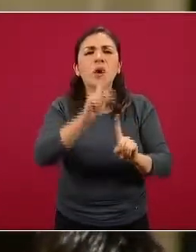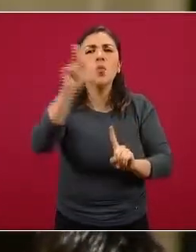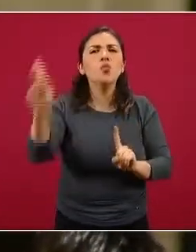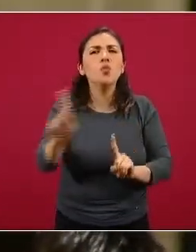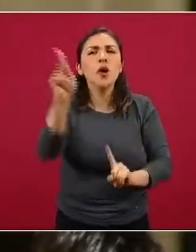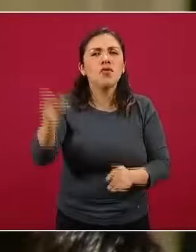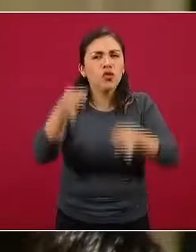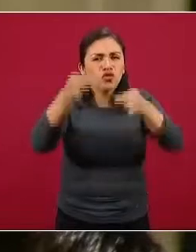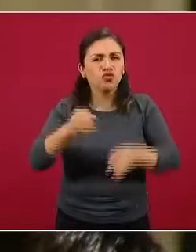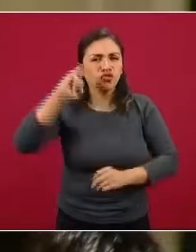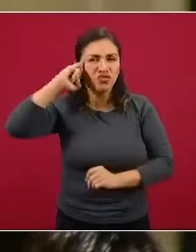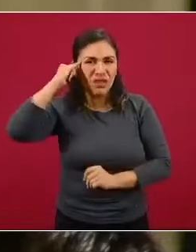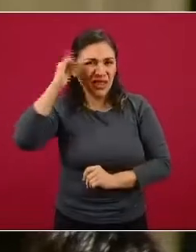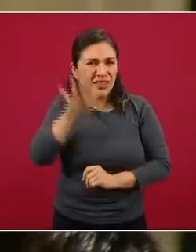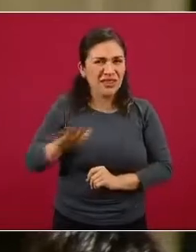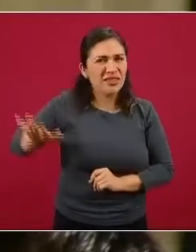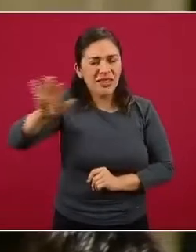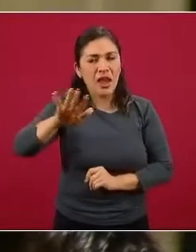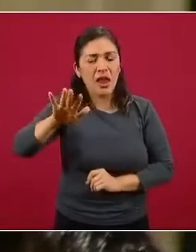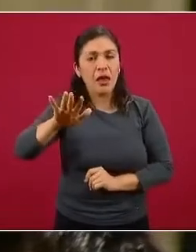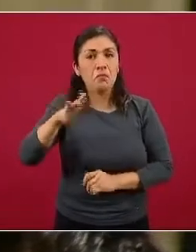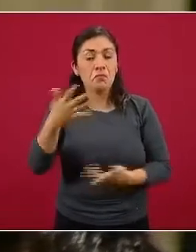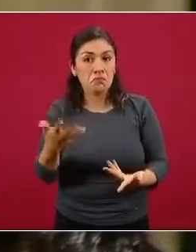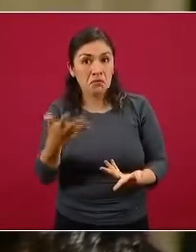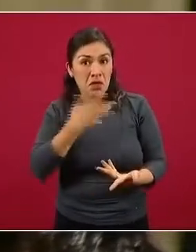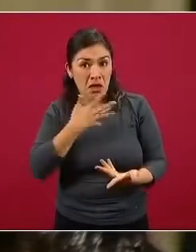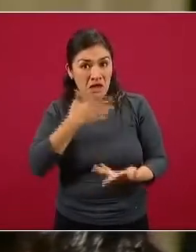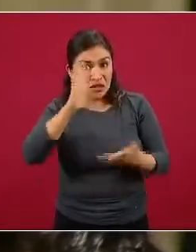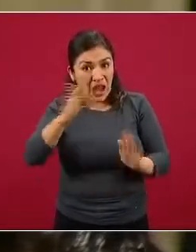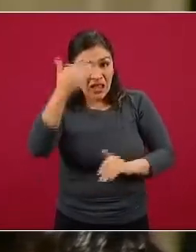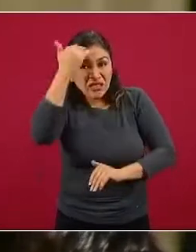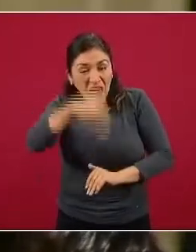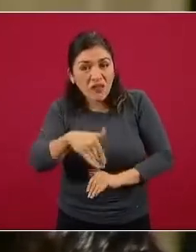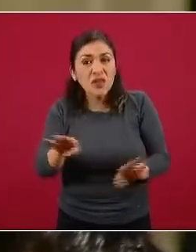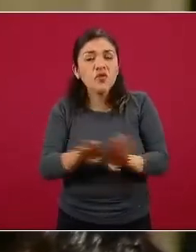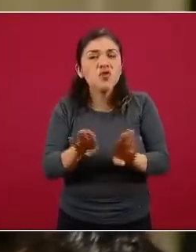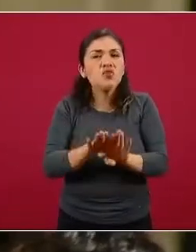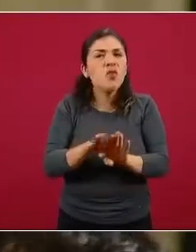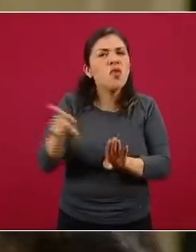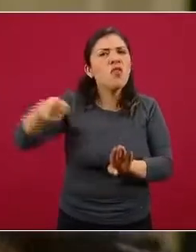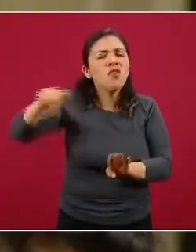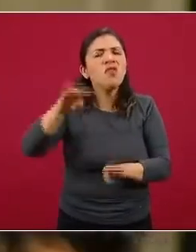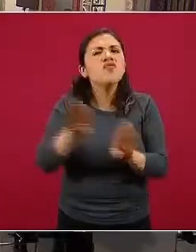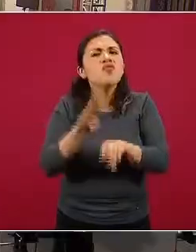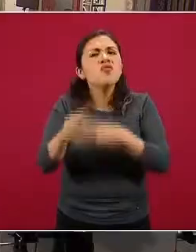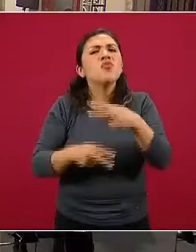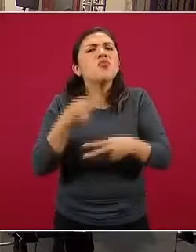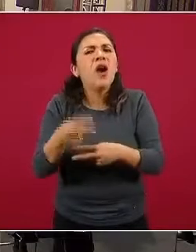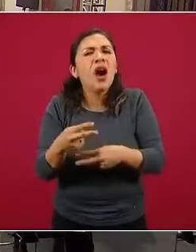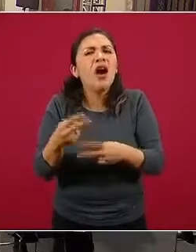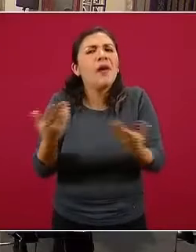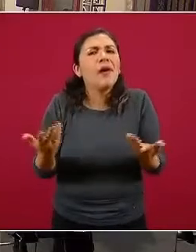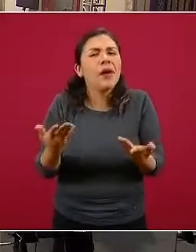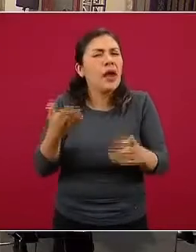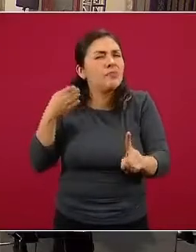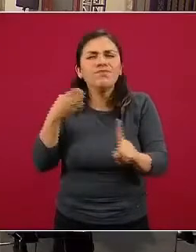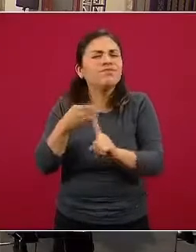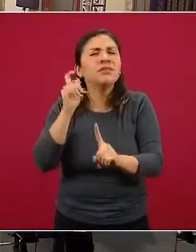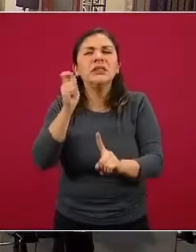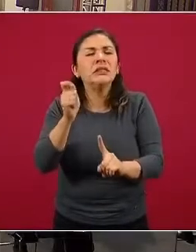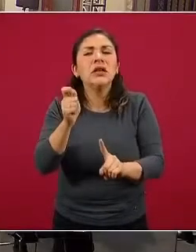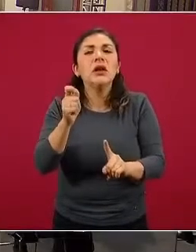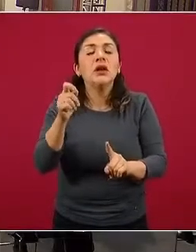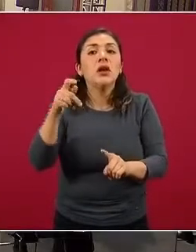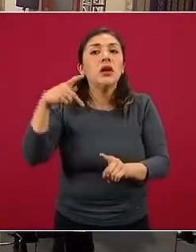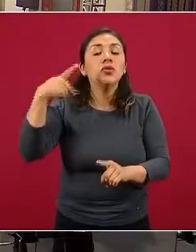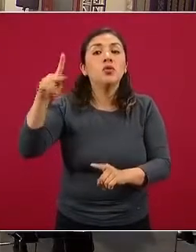pueblos indígenas, no sé si cuenten con la información sobre cómo va la situación específicamente